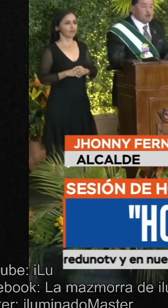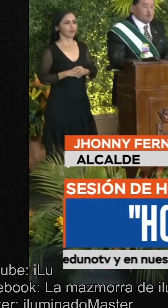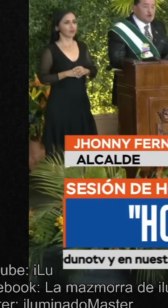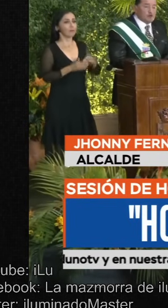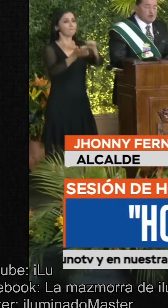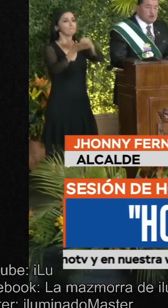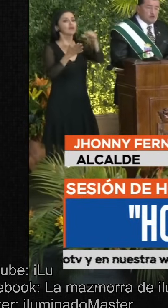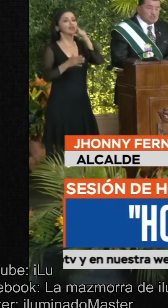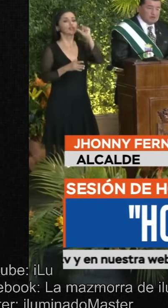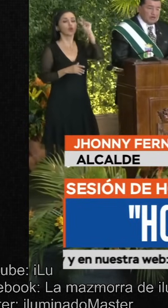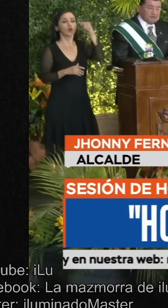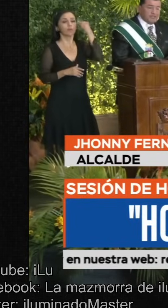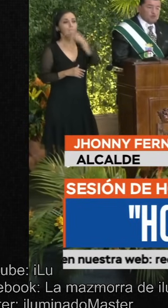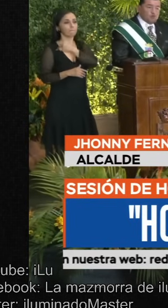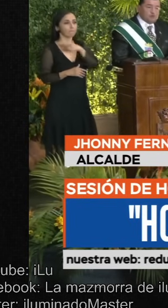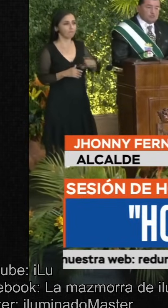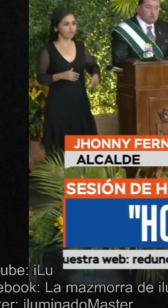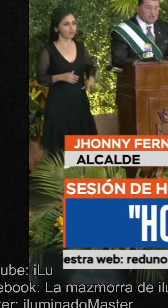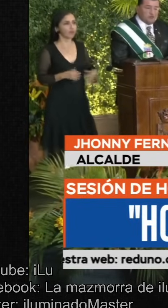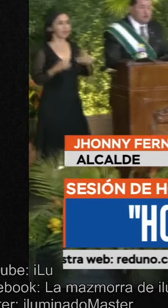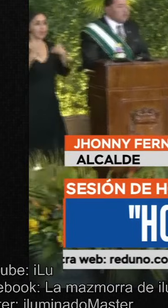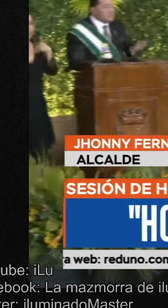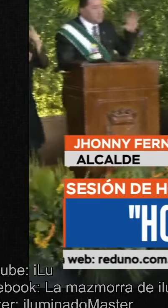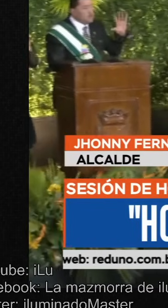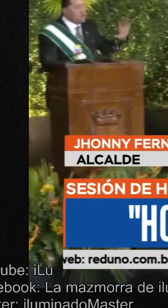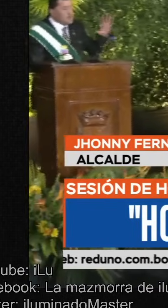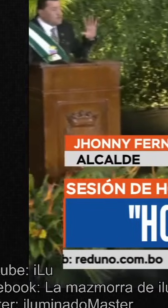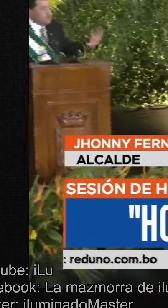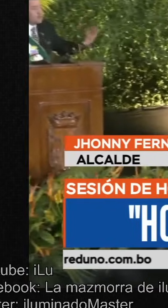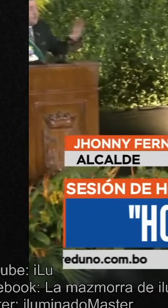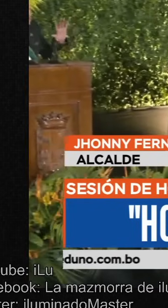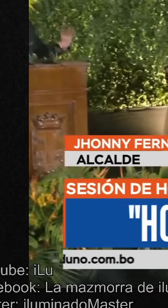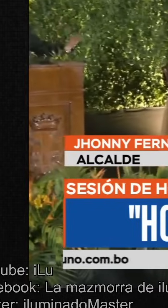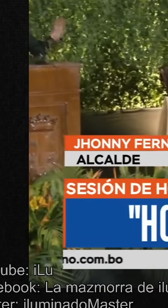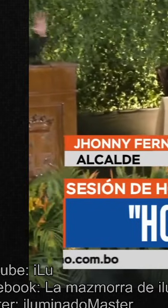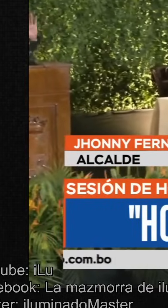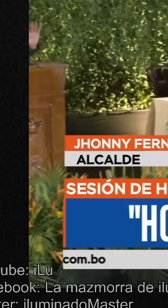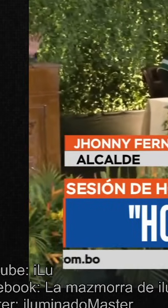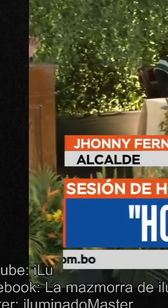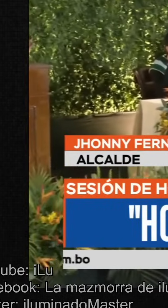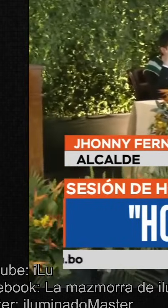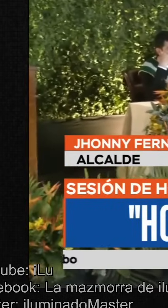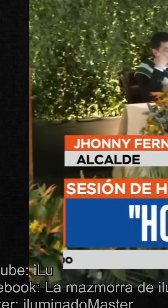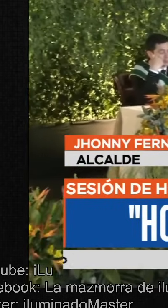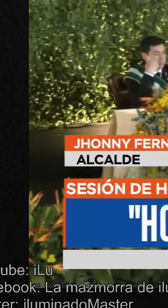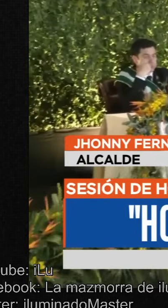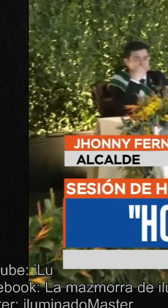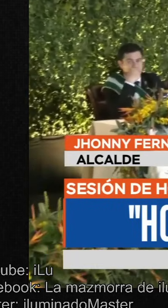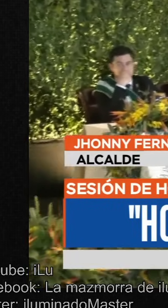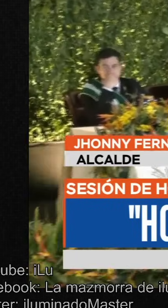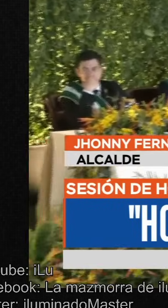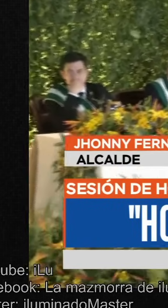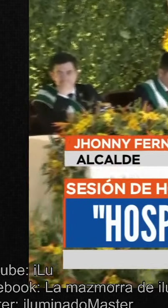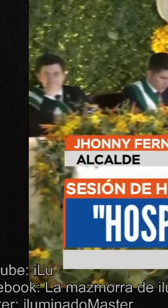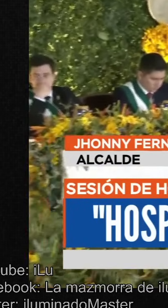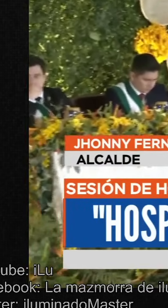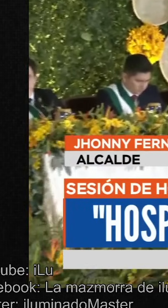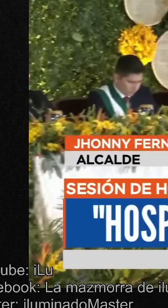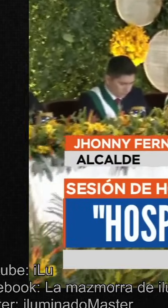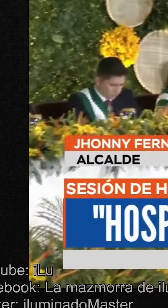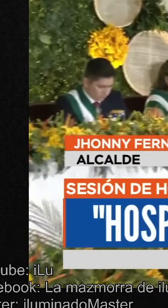Es pagado por el gobierno municipal. Tenemos un presupuesto de 5 millones de bolivianos anuales. ¿Para